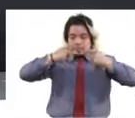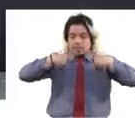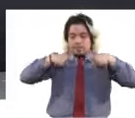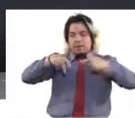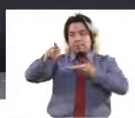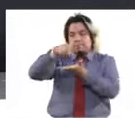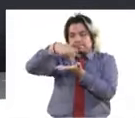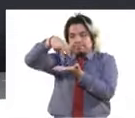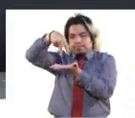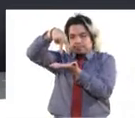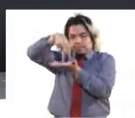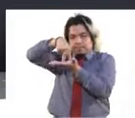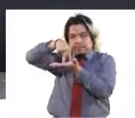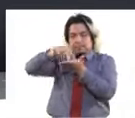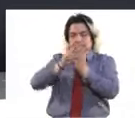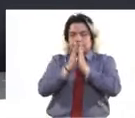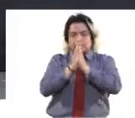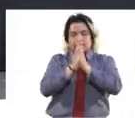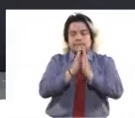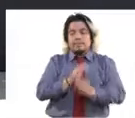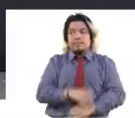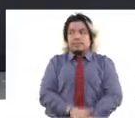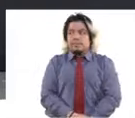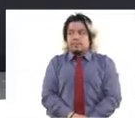de pie.